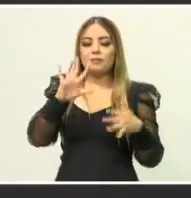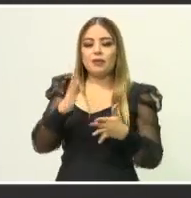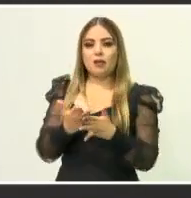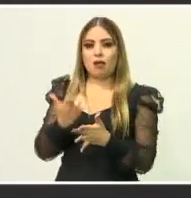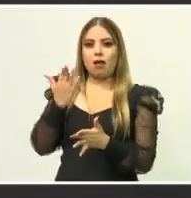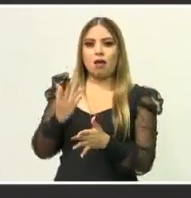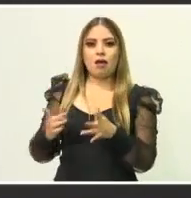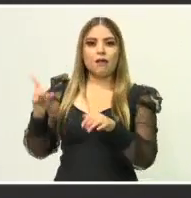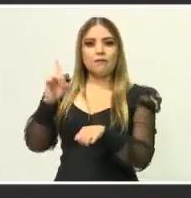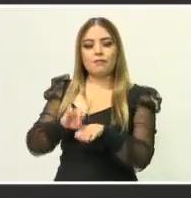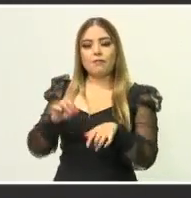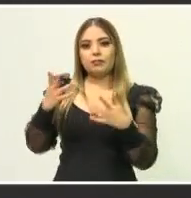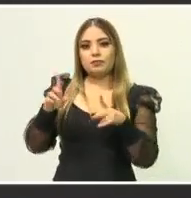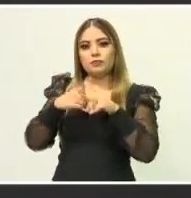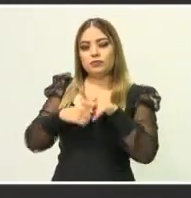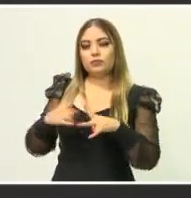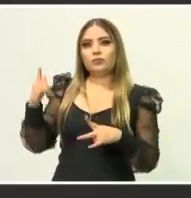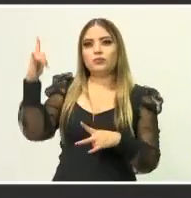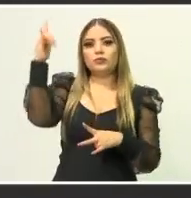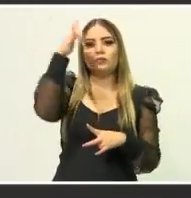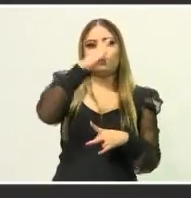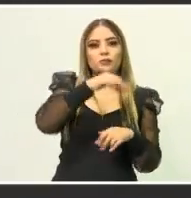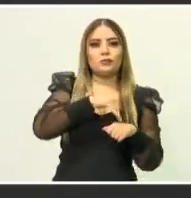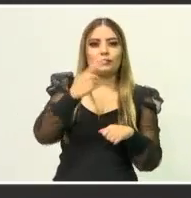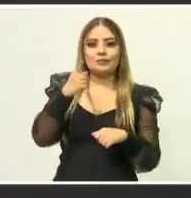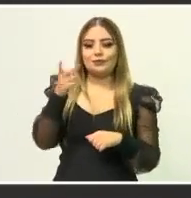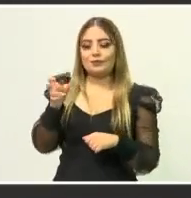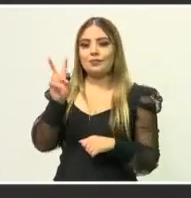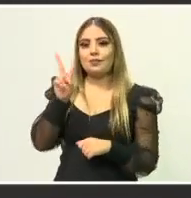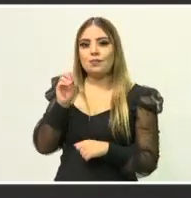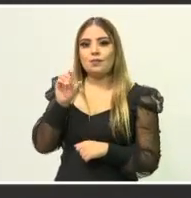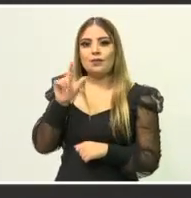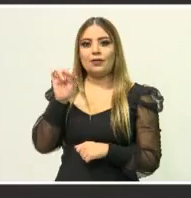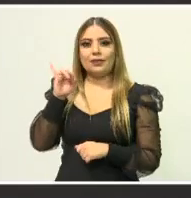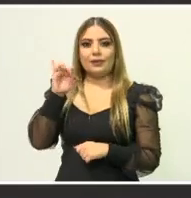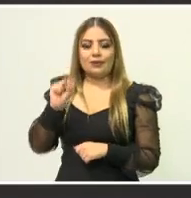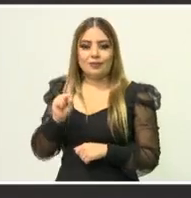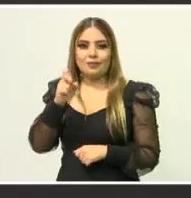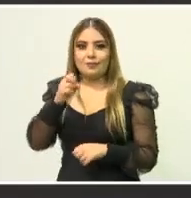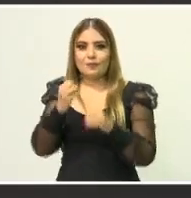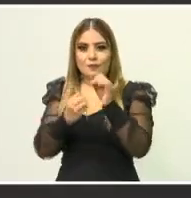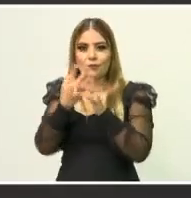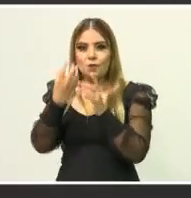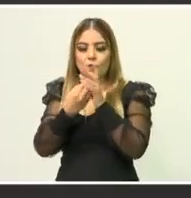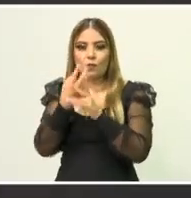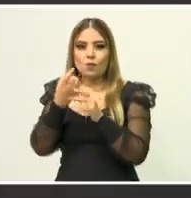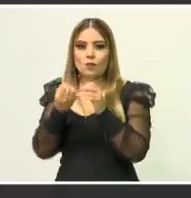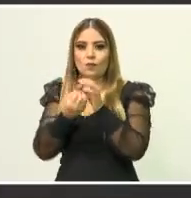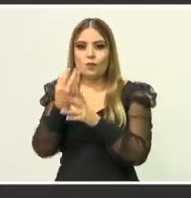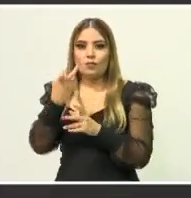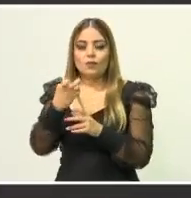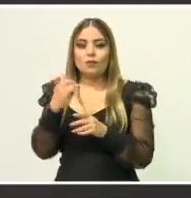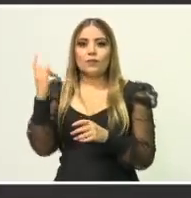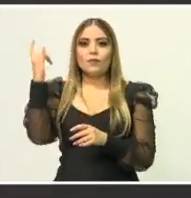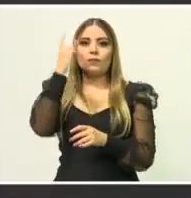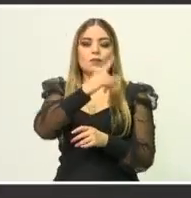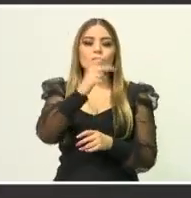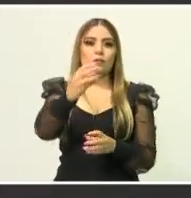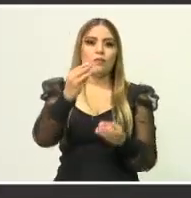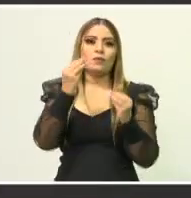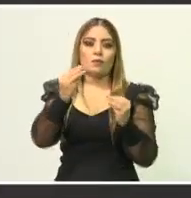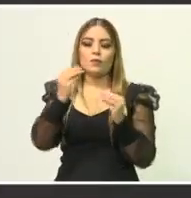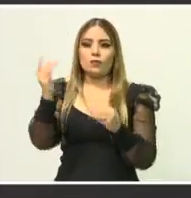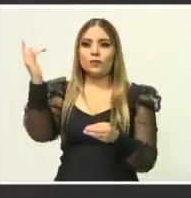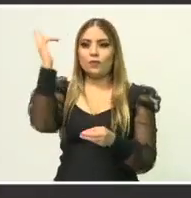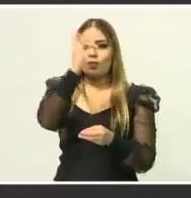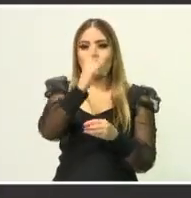días operando y lo pospusimos un poco porque sabrán que hizo varias aperturas de vuelos en distintas partes de México entonces con tantos vuelos que abrió